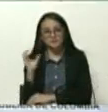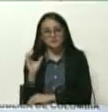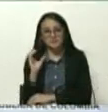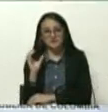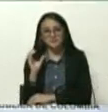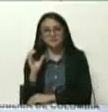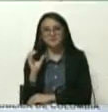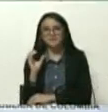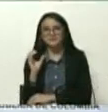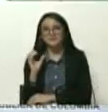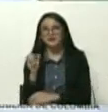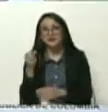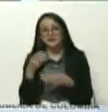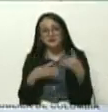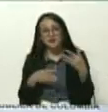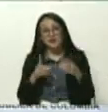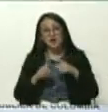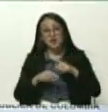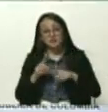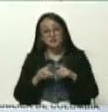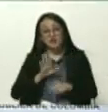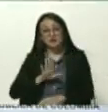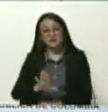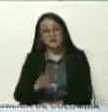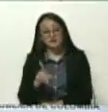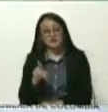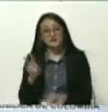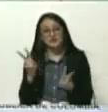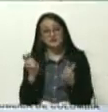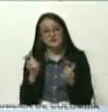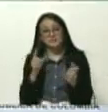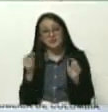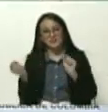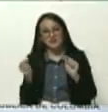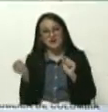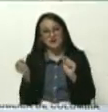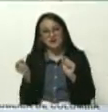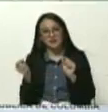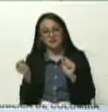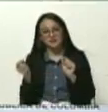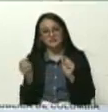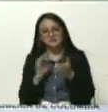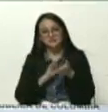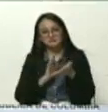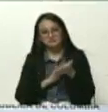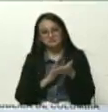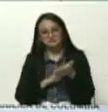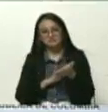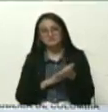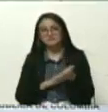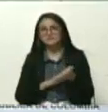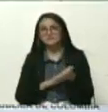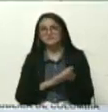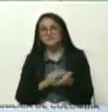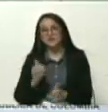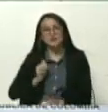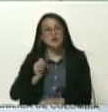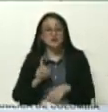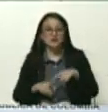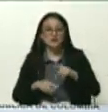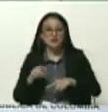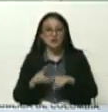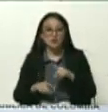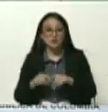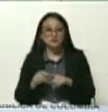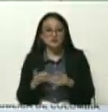Las condiciones están ahí. Ese es el marco de nuestro diálogo, la transparencia. Cualquier cosa